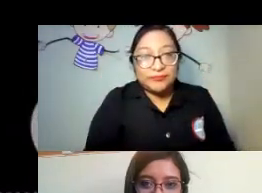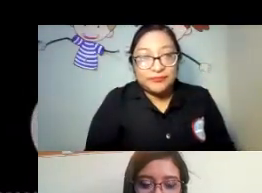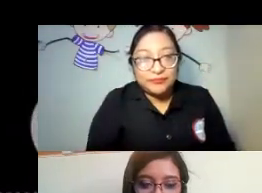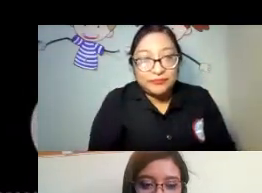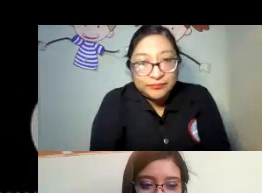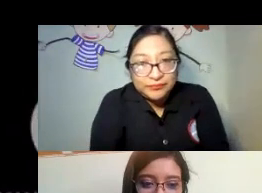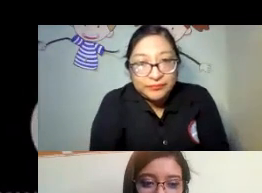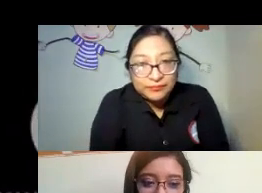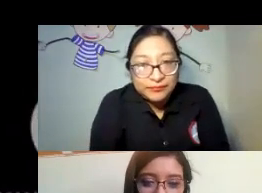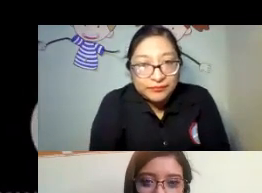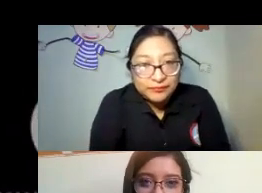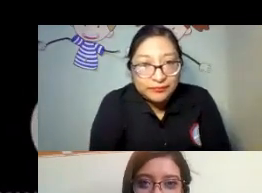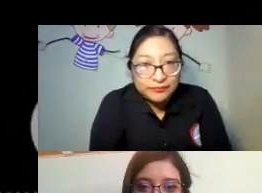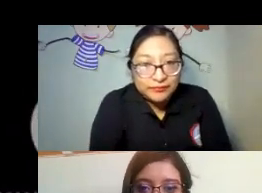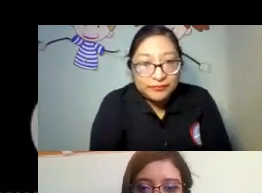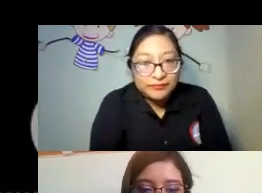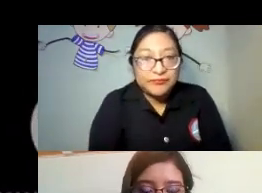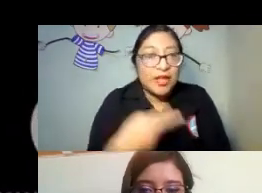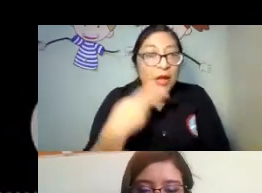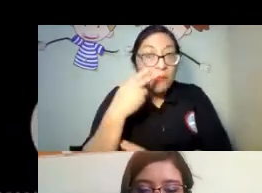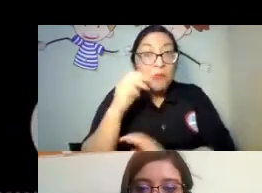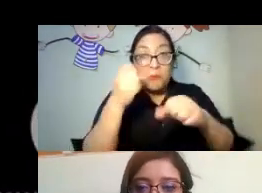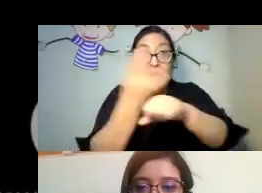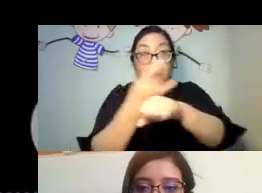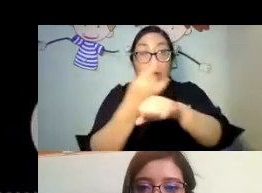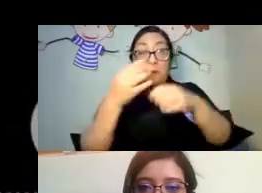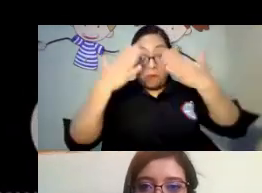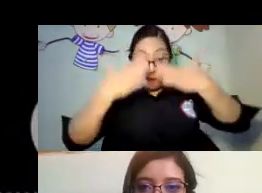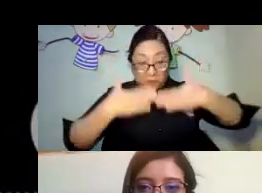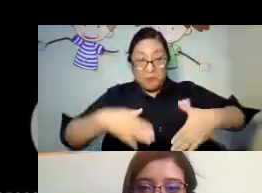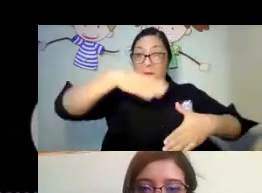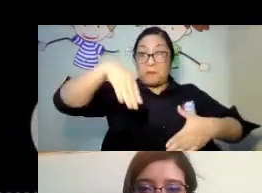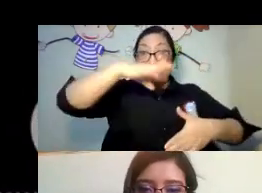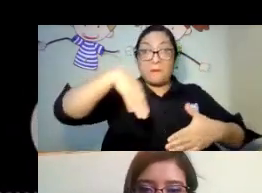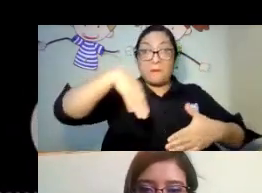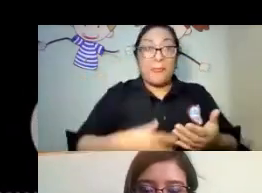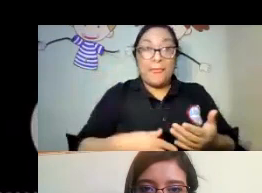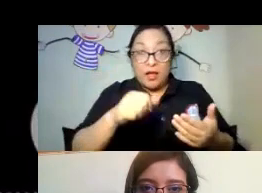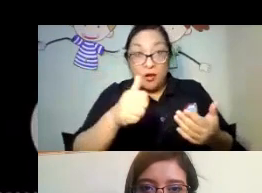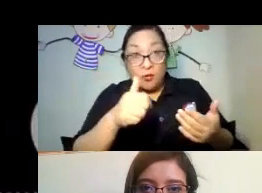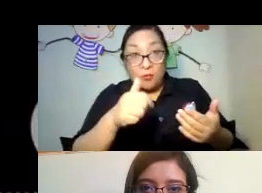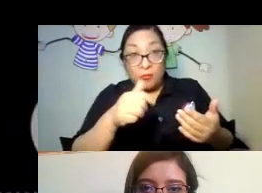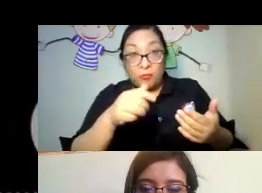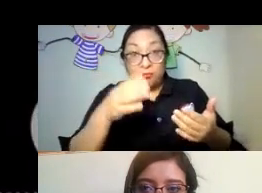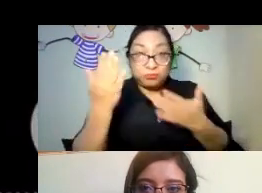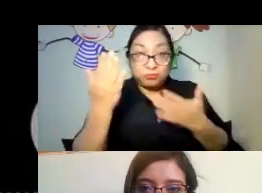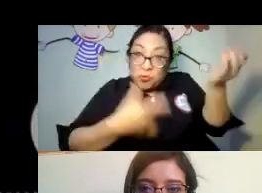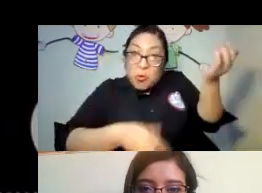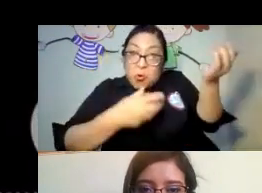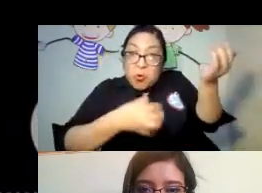Aparecen también los estudiantes con su traje típico. Hay un estudiante con una guitarra, con una bicicleta.